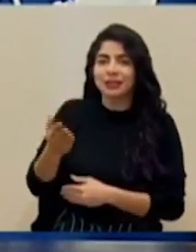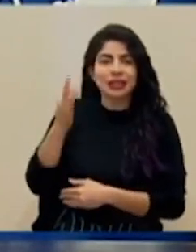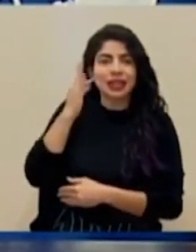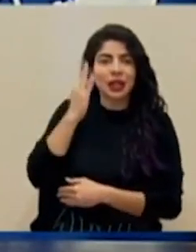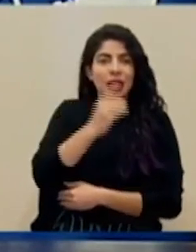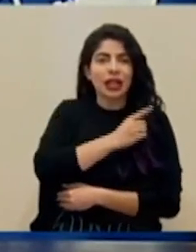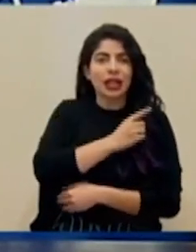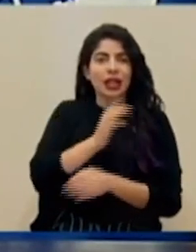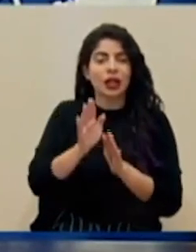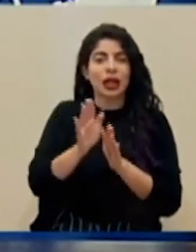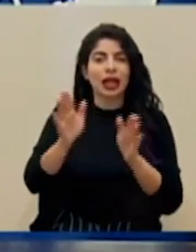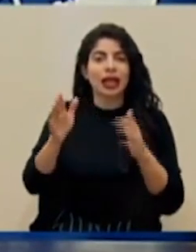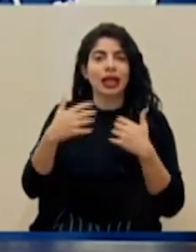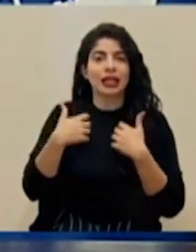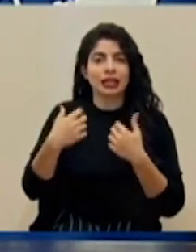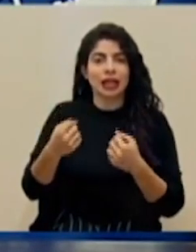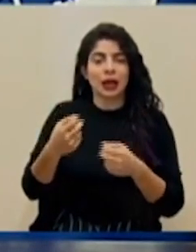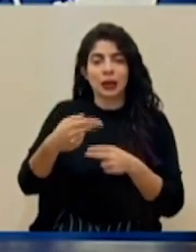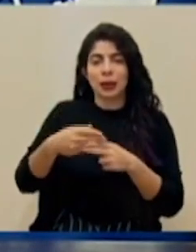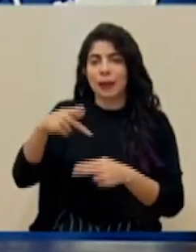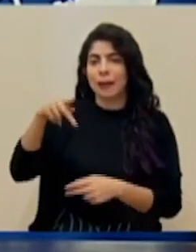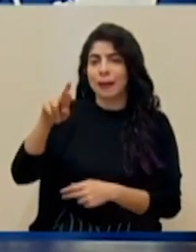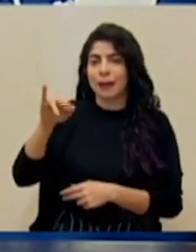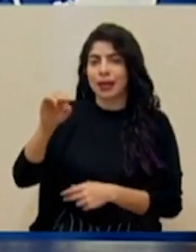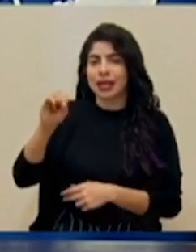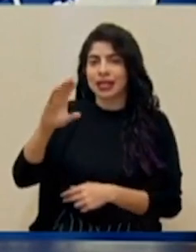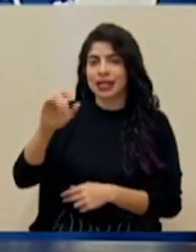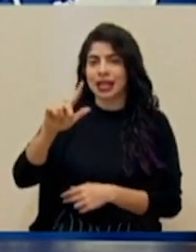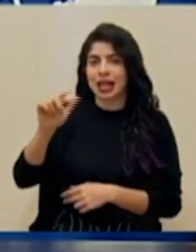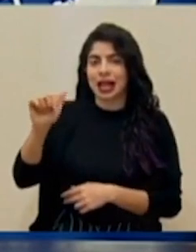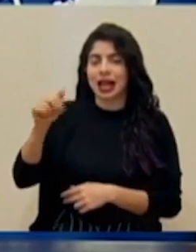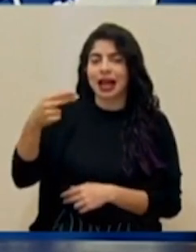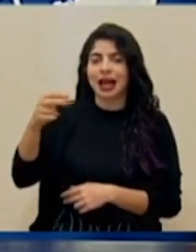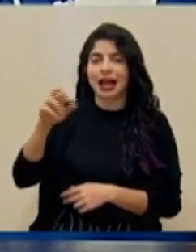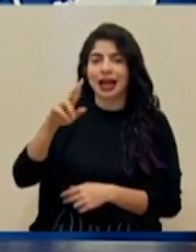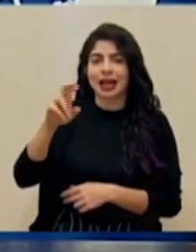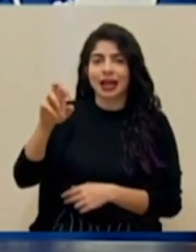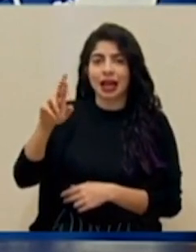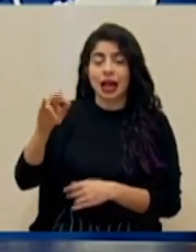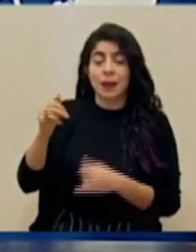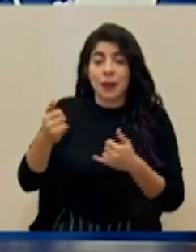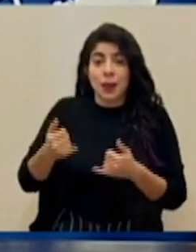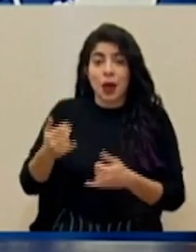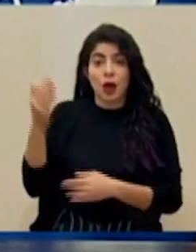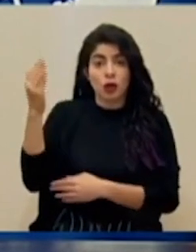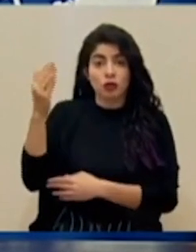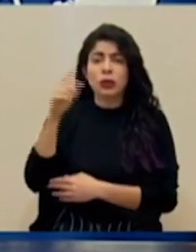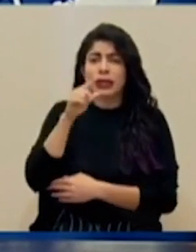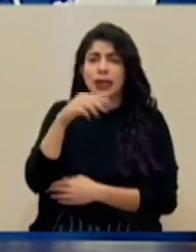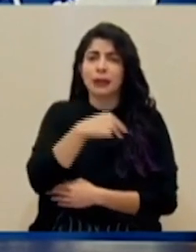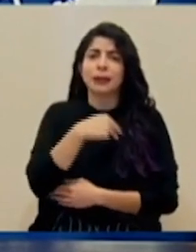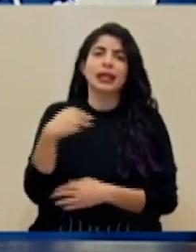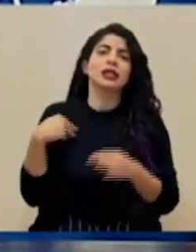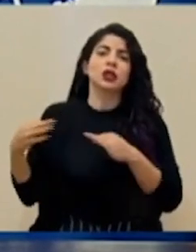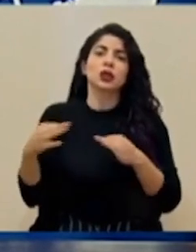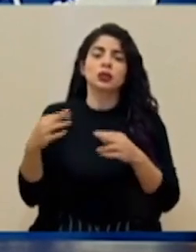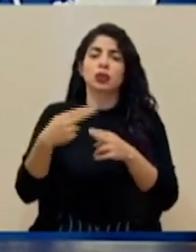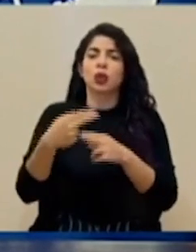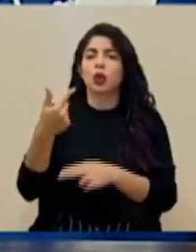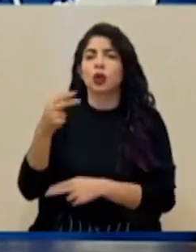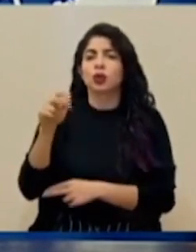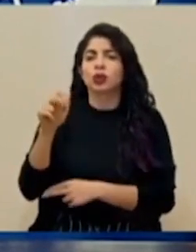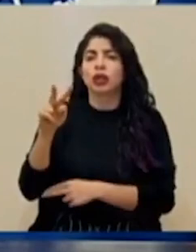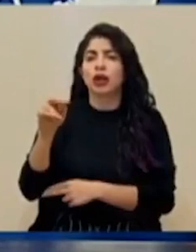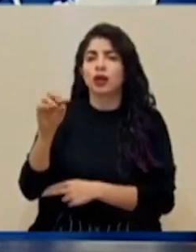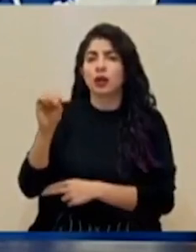señora directora general de Salud, doña Priscila Herrera. Escucharemos el mensaje del señor ministro de Turismo, don Gustavo Segura, que